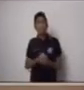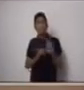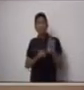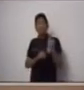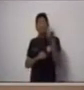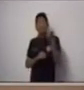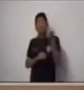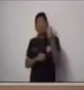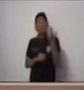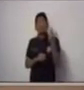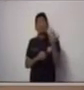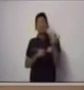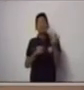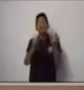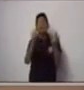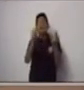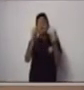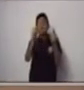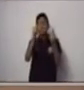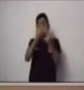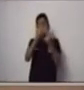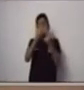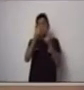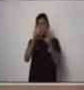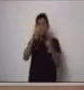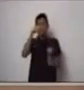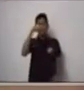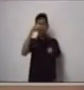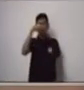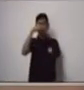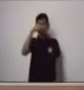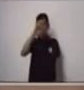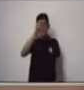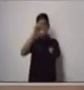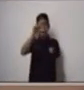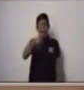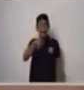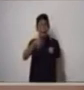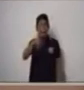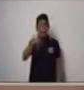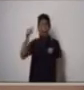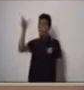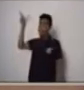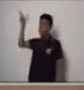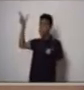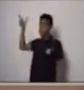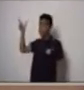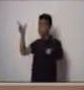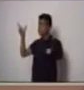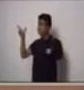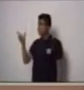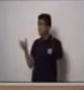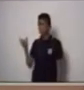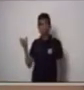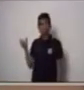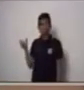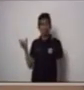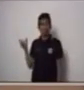una tela a ver muy bien tela